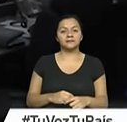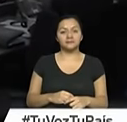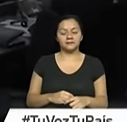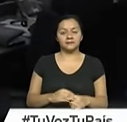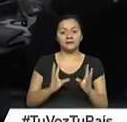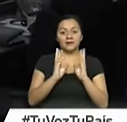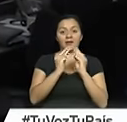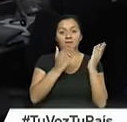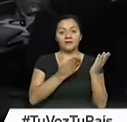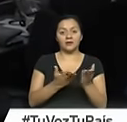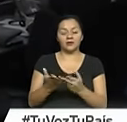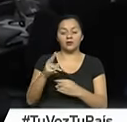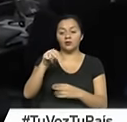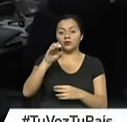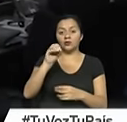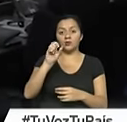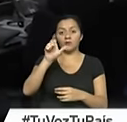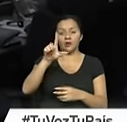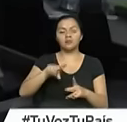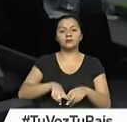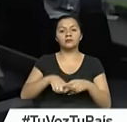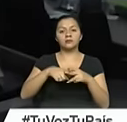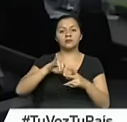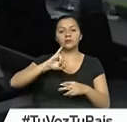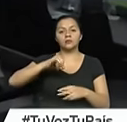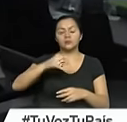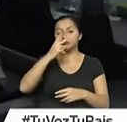La cumbre de países no alineados dio inicio el jueves con